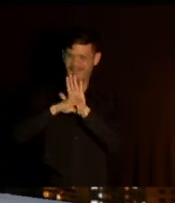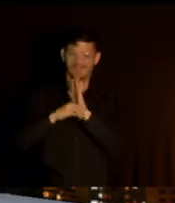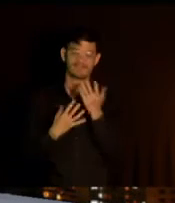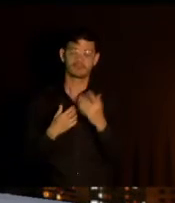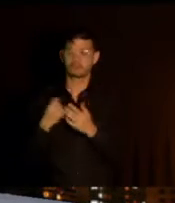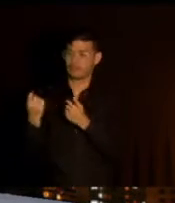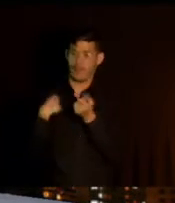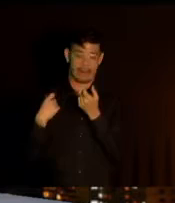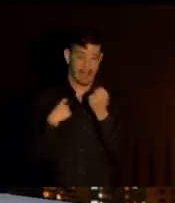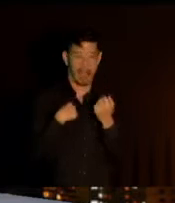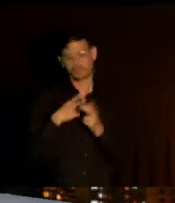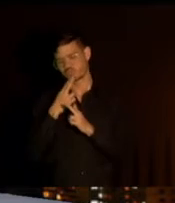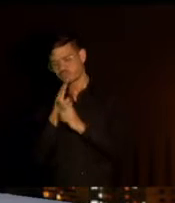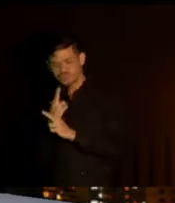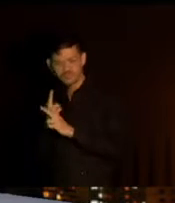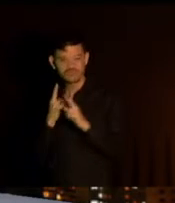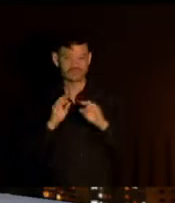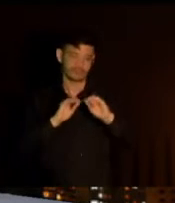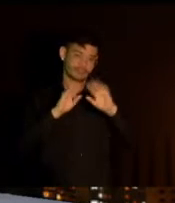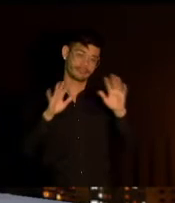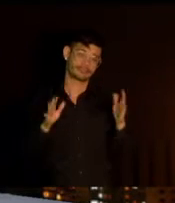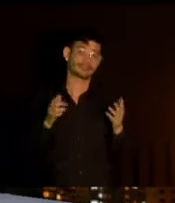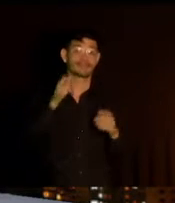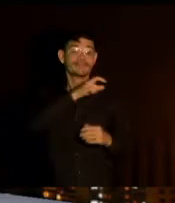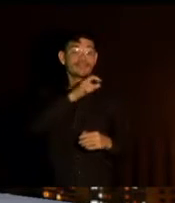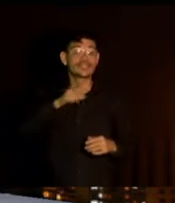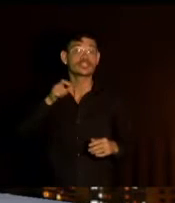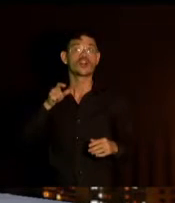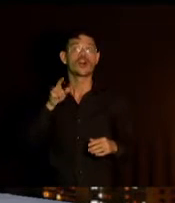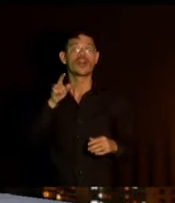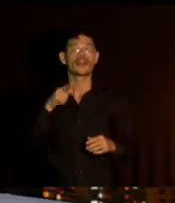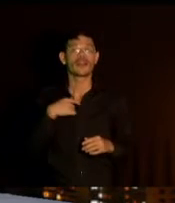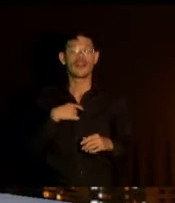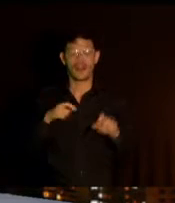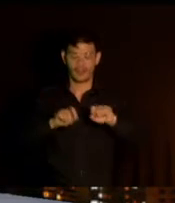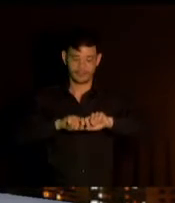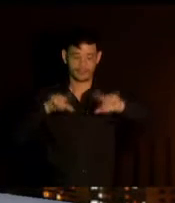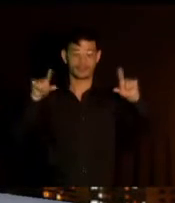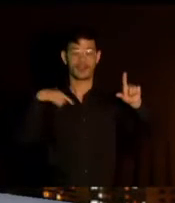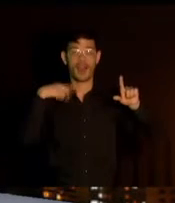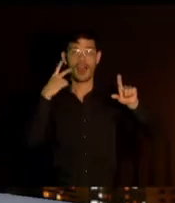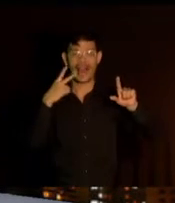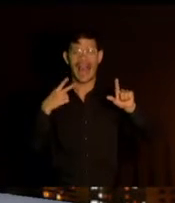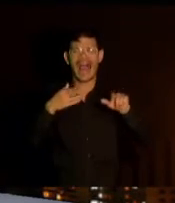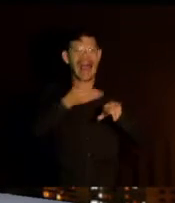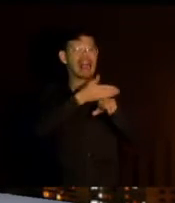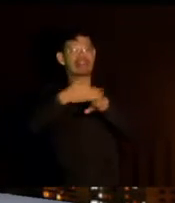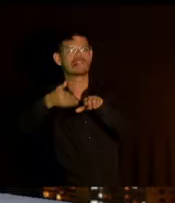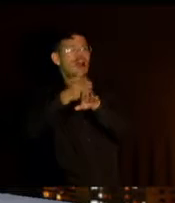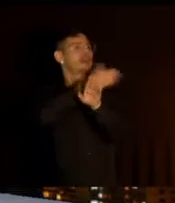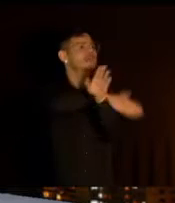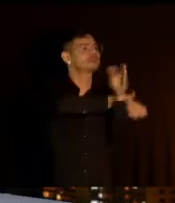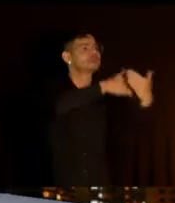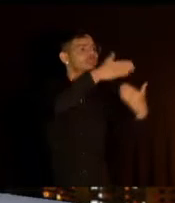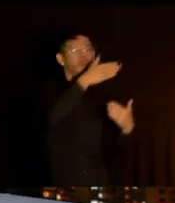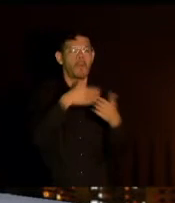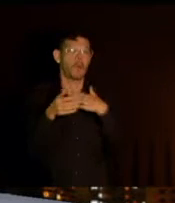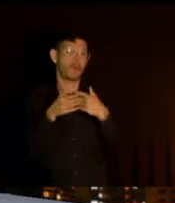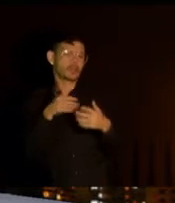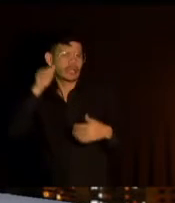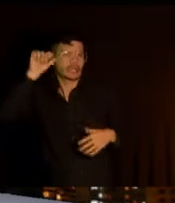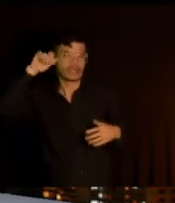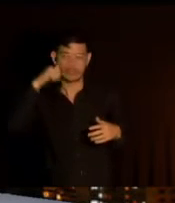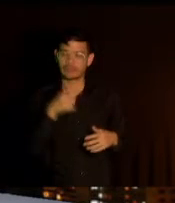personas que han llegado de pronto tarde a esta transmisión, pero vale la pena recordarlo. José Abelardo Gordillo Torres,